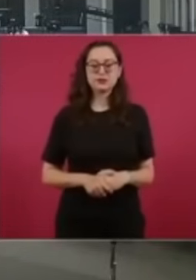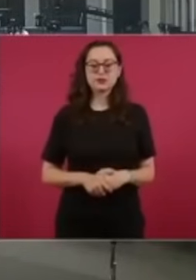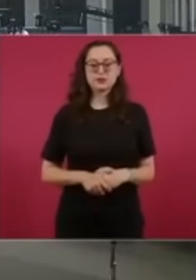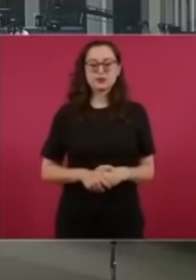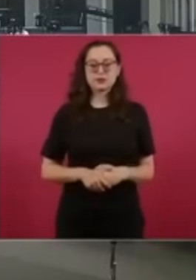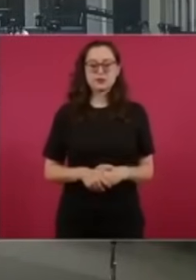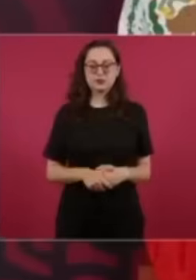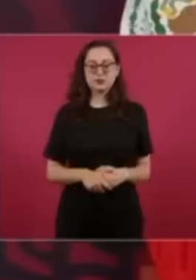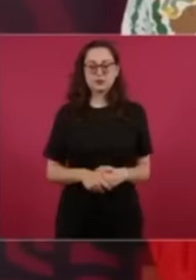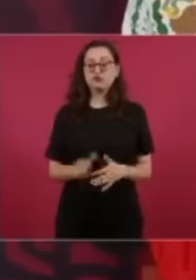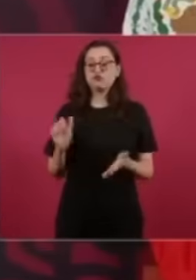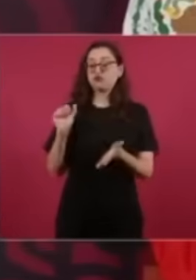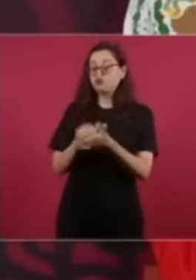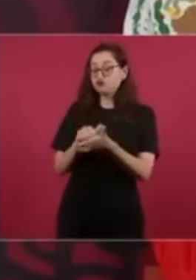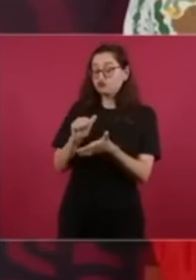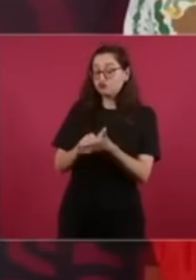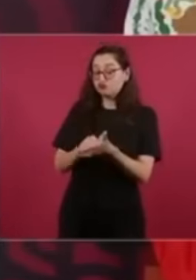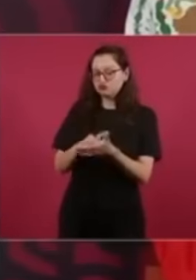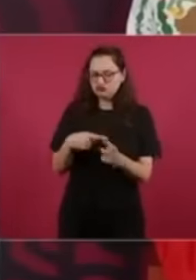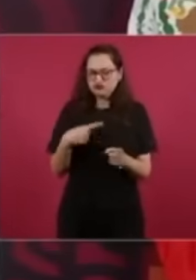Tum Tum, ¿quién es?